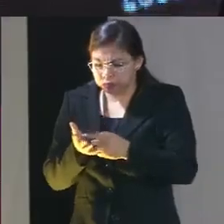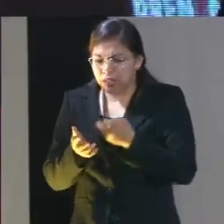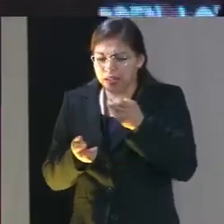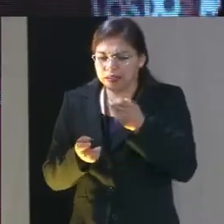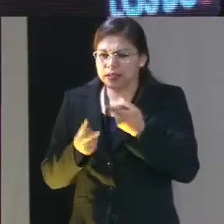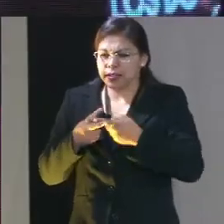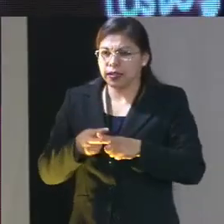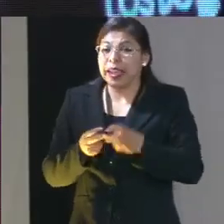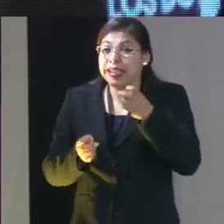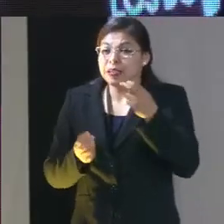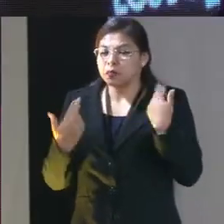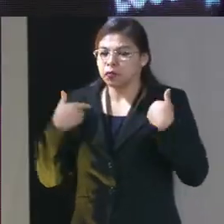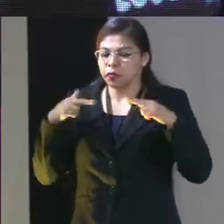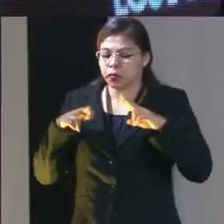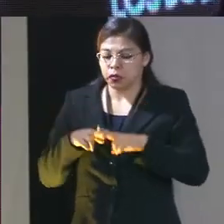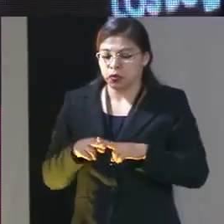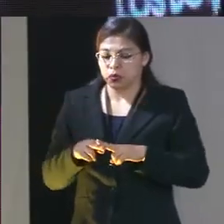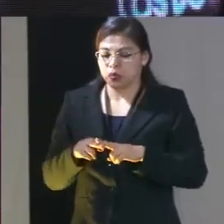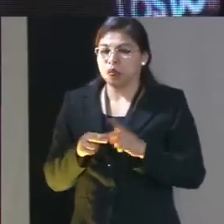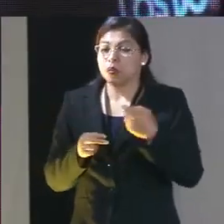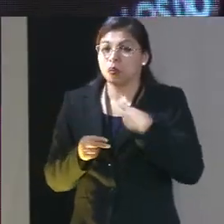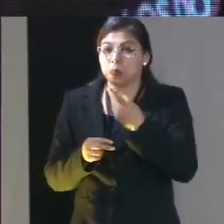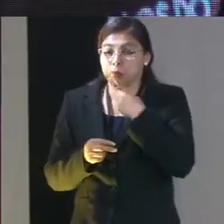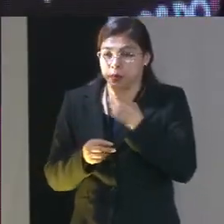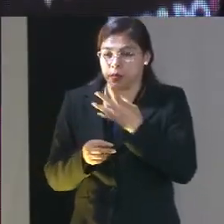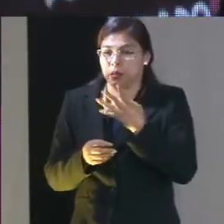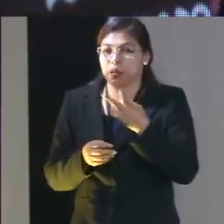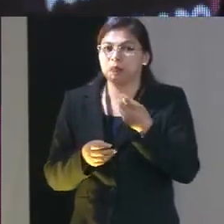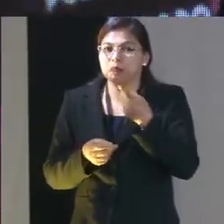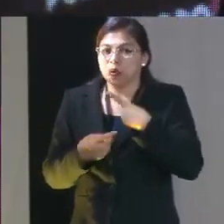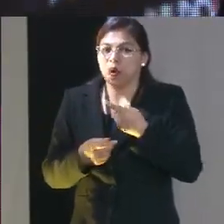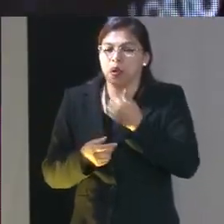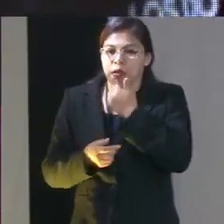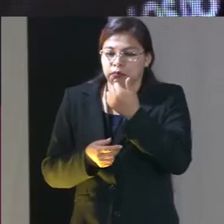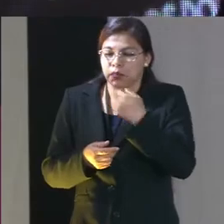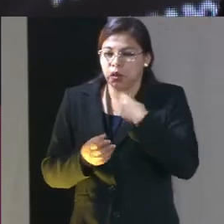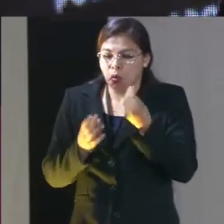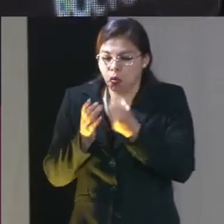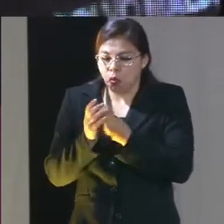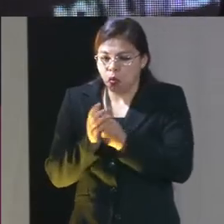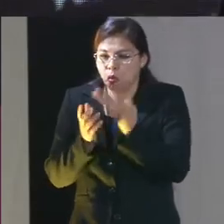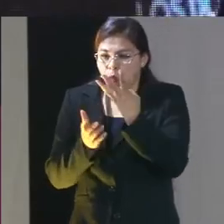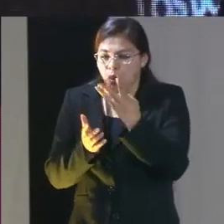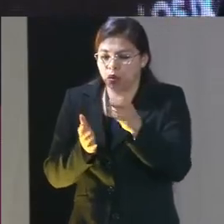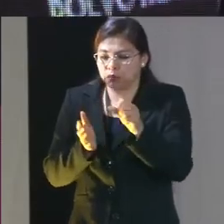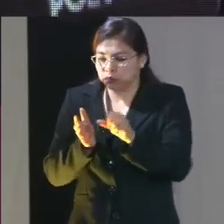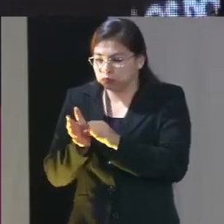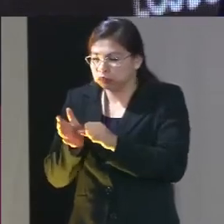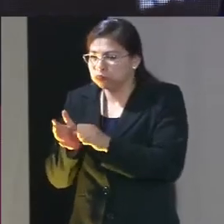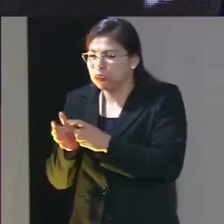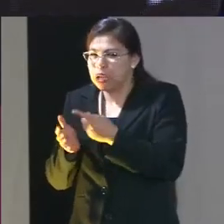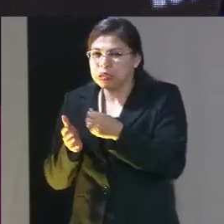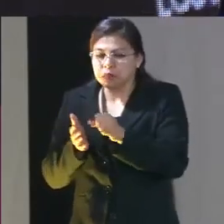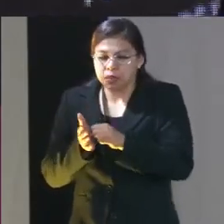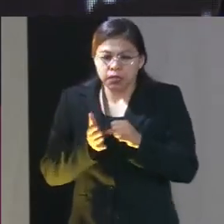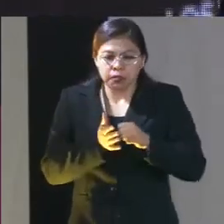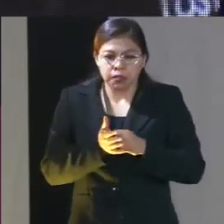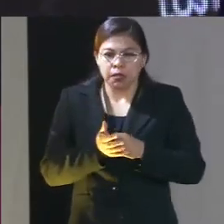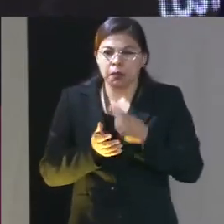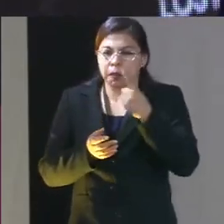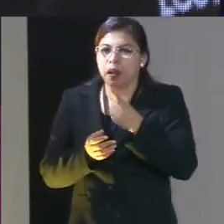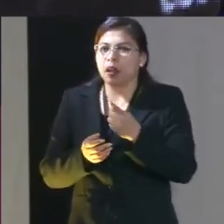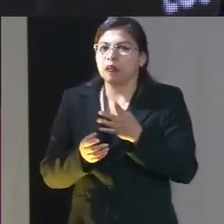Ese maestro, que me dio clases 4 semestres, es el hombre clave para entender